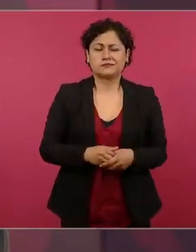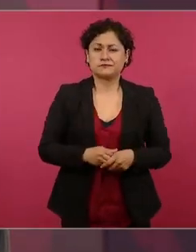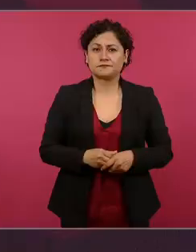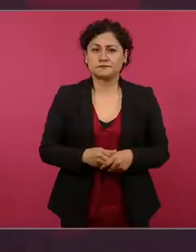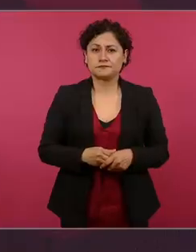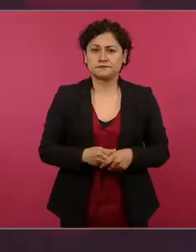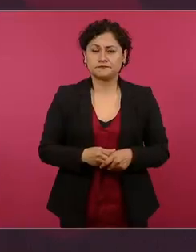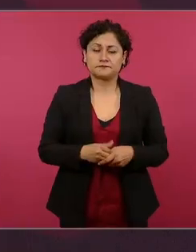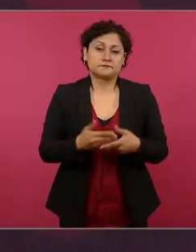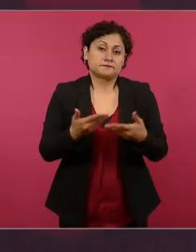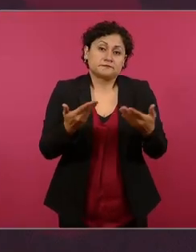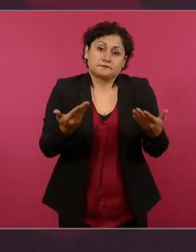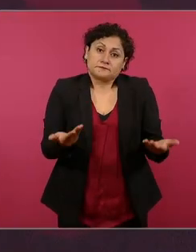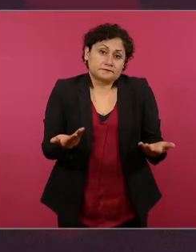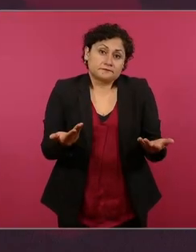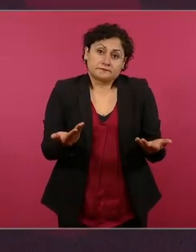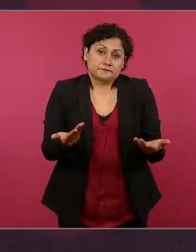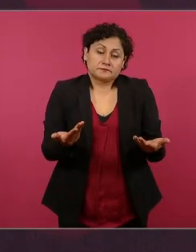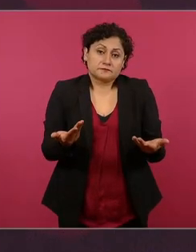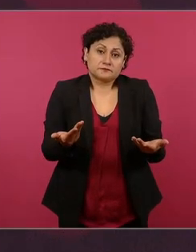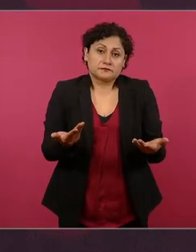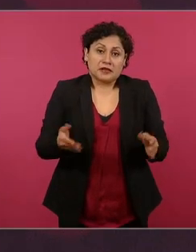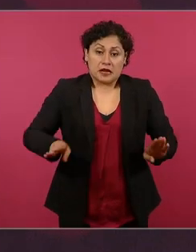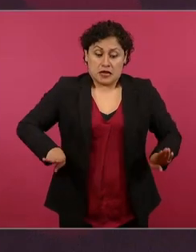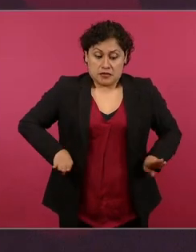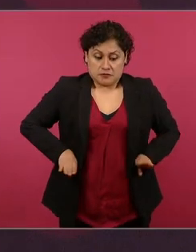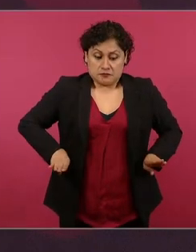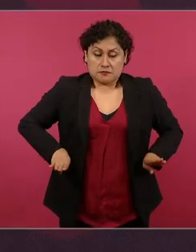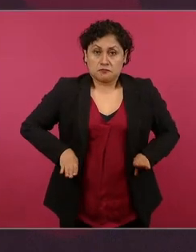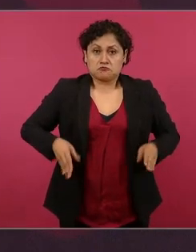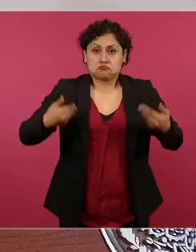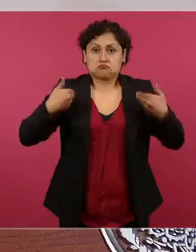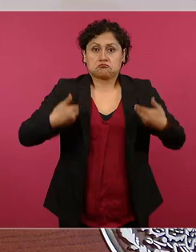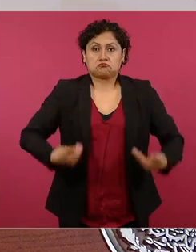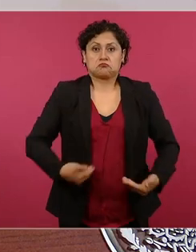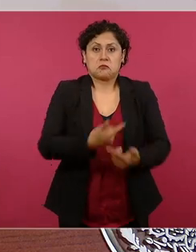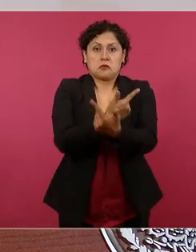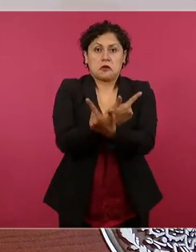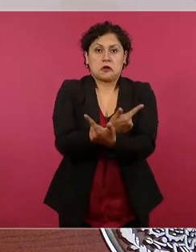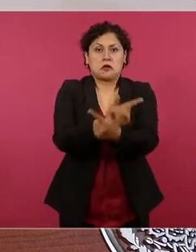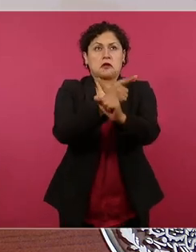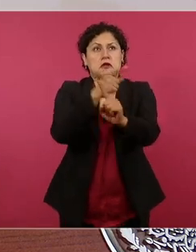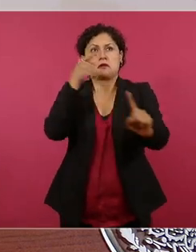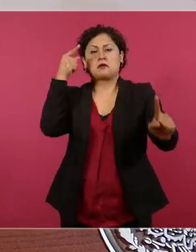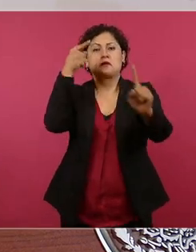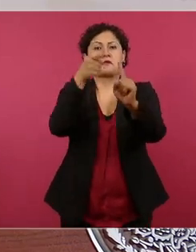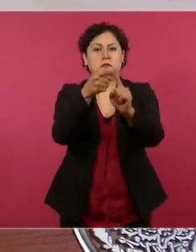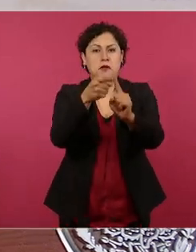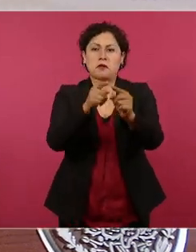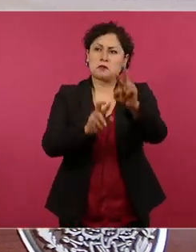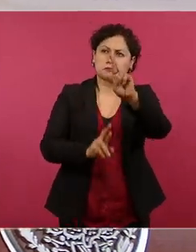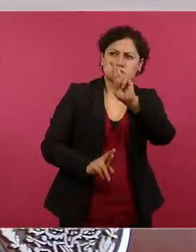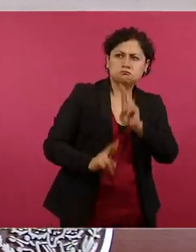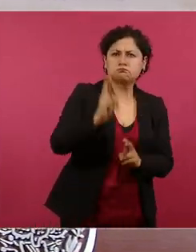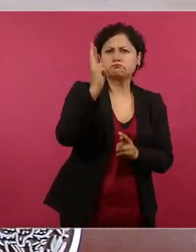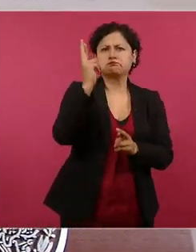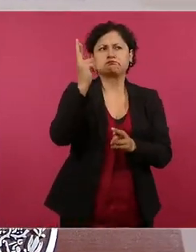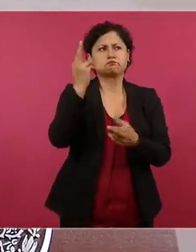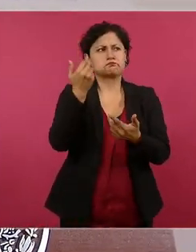Y cuando se es liberal, cuando se es revolucionario, pues hay que